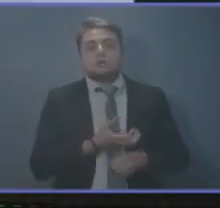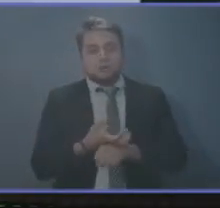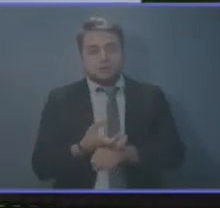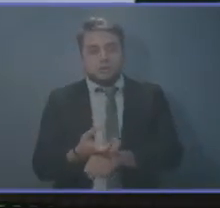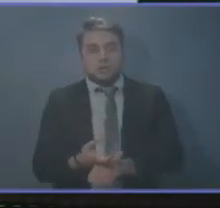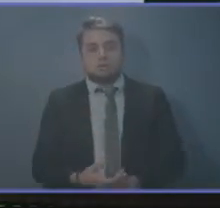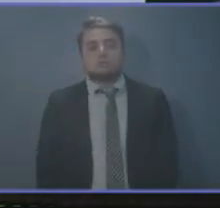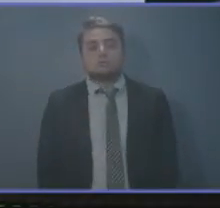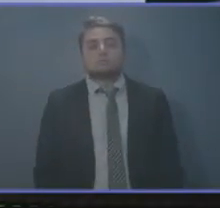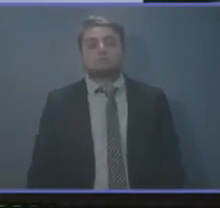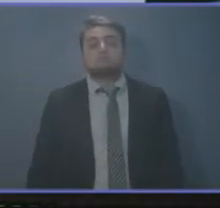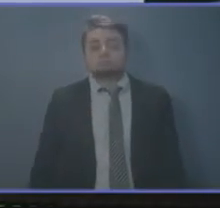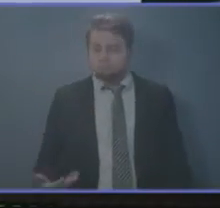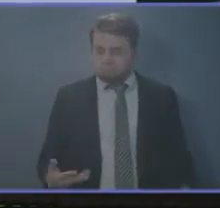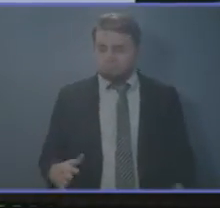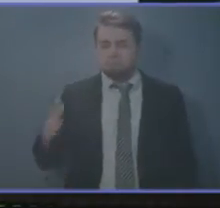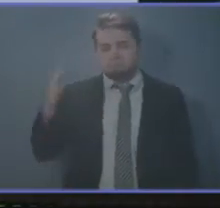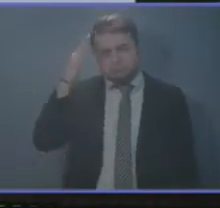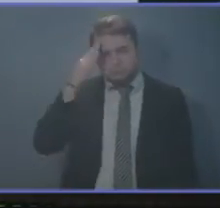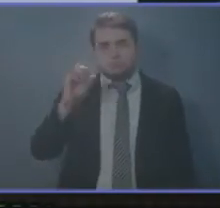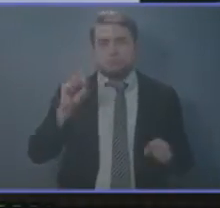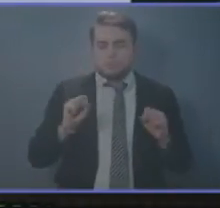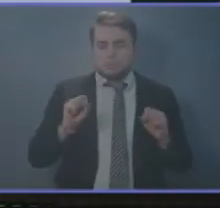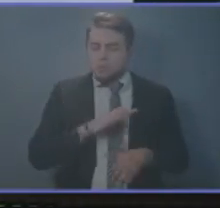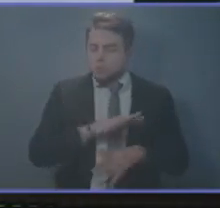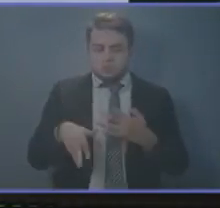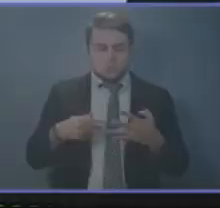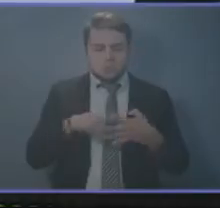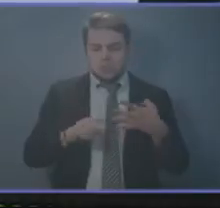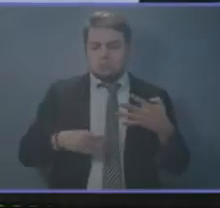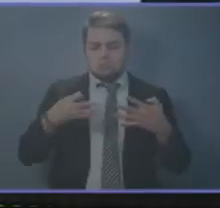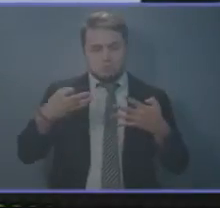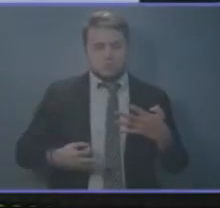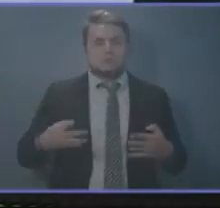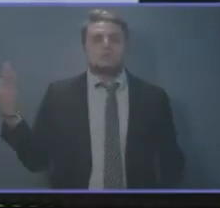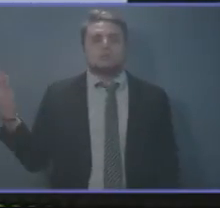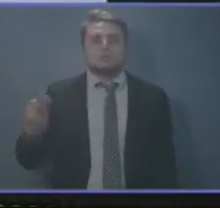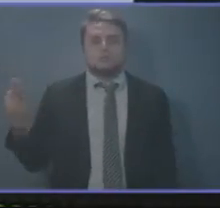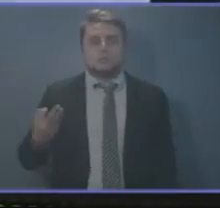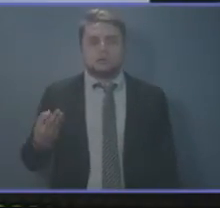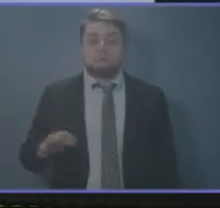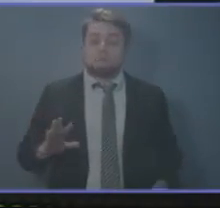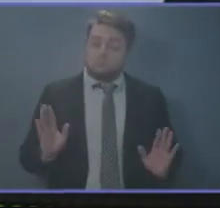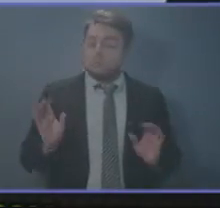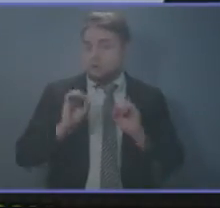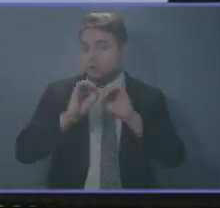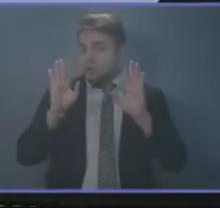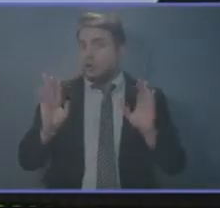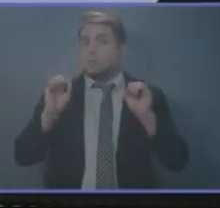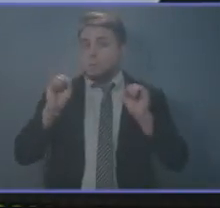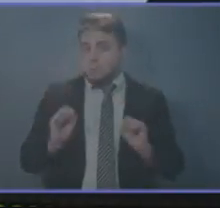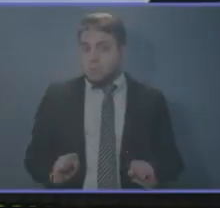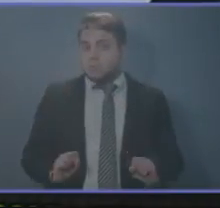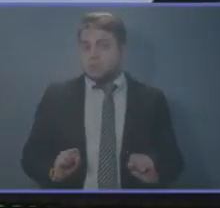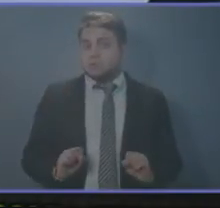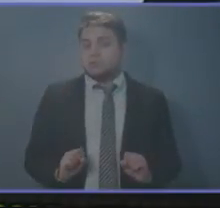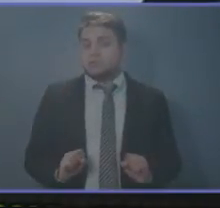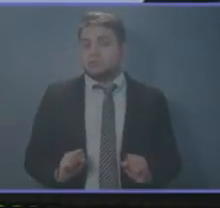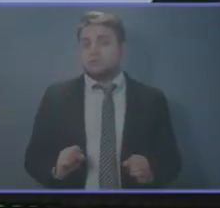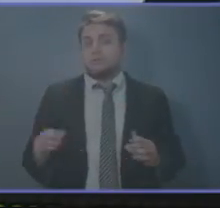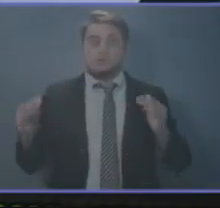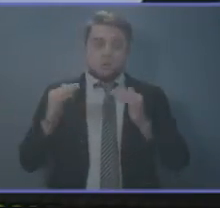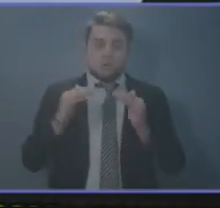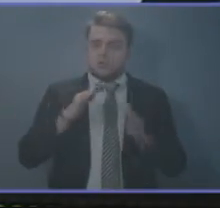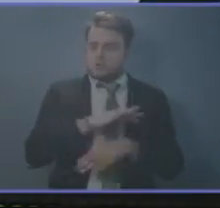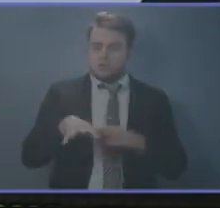tanto consideran que ellos cumplen con todas las normativas necesarias, que claro, pueden haber excepciones, al igual que hay en